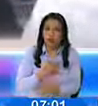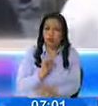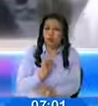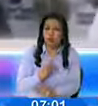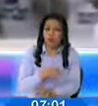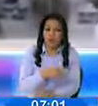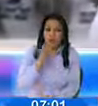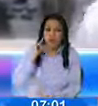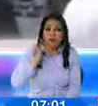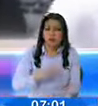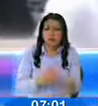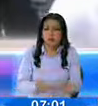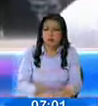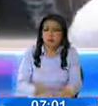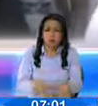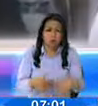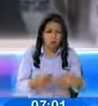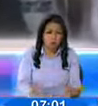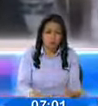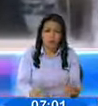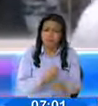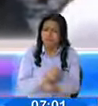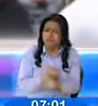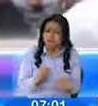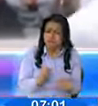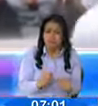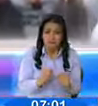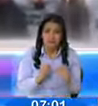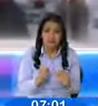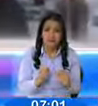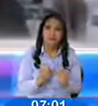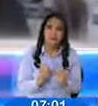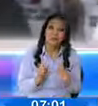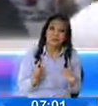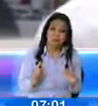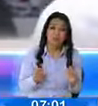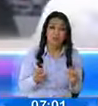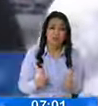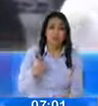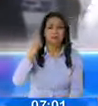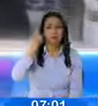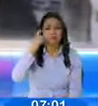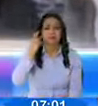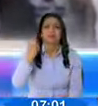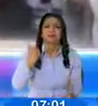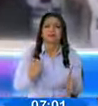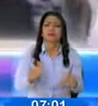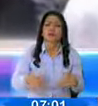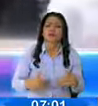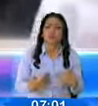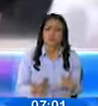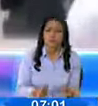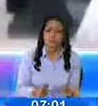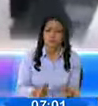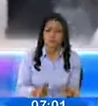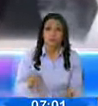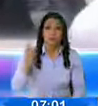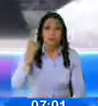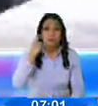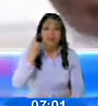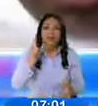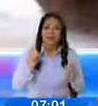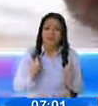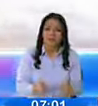crimen tan fuerte, tan inhumano, pero que al mismo tiempo nos hace reflexionar en el sentido de la